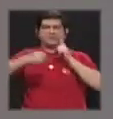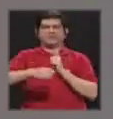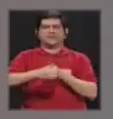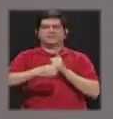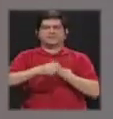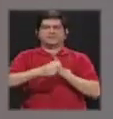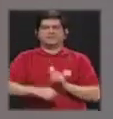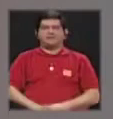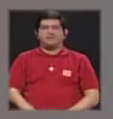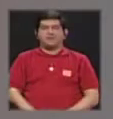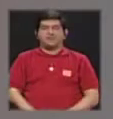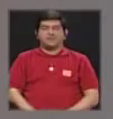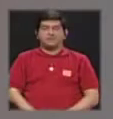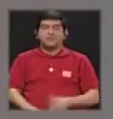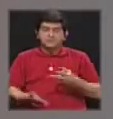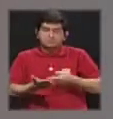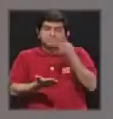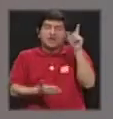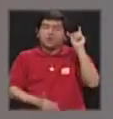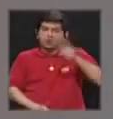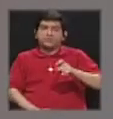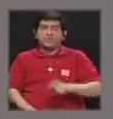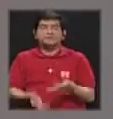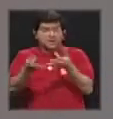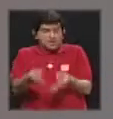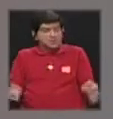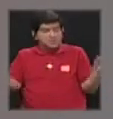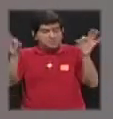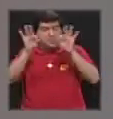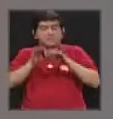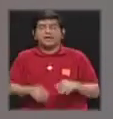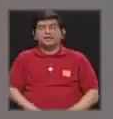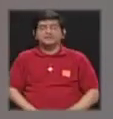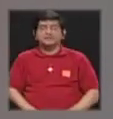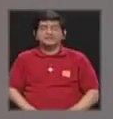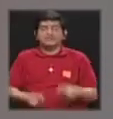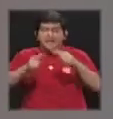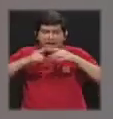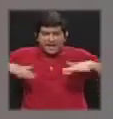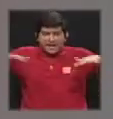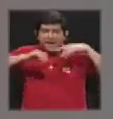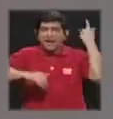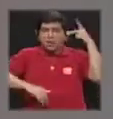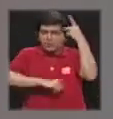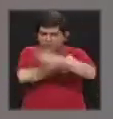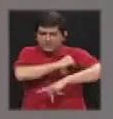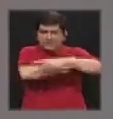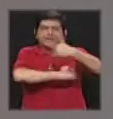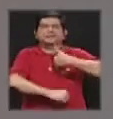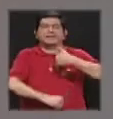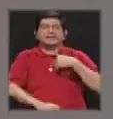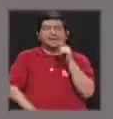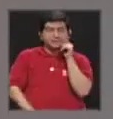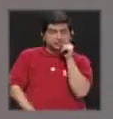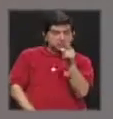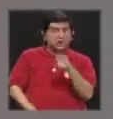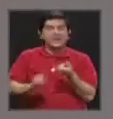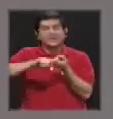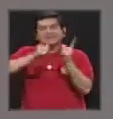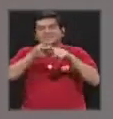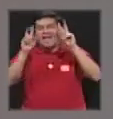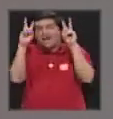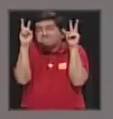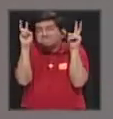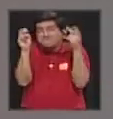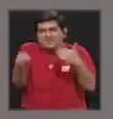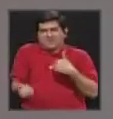China. Bueno, hay que hacer valer, me parece a mí, la importancia geopolítica de nuestro país con ese amigo, entre